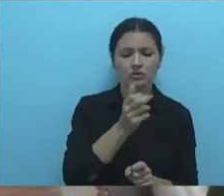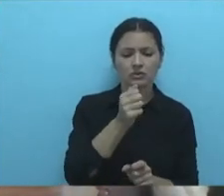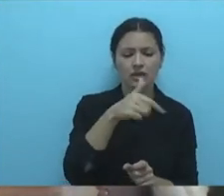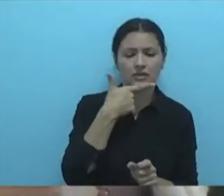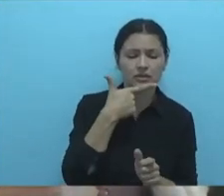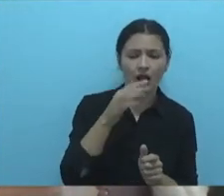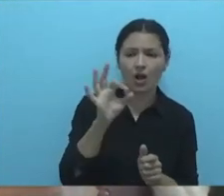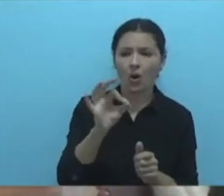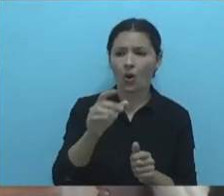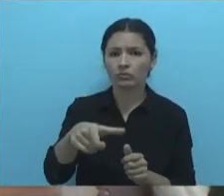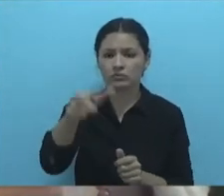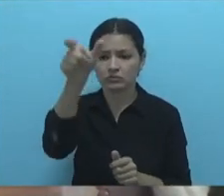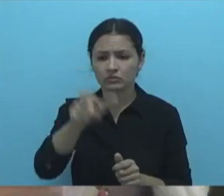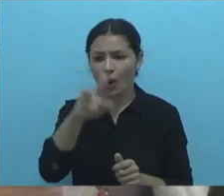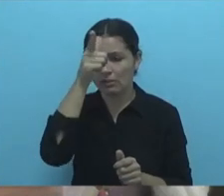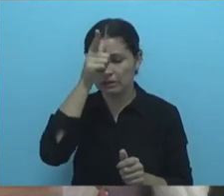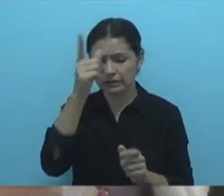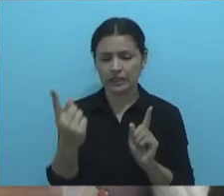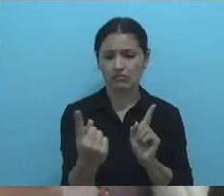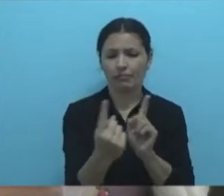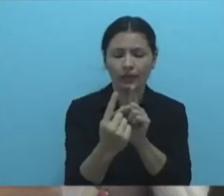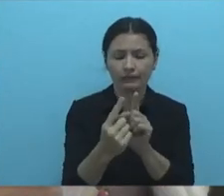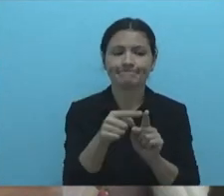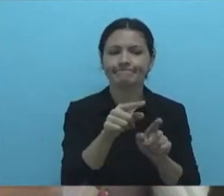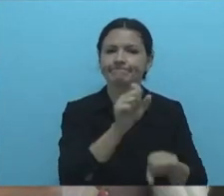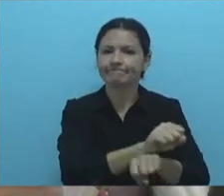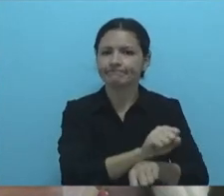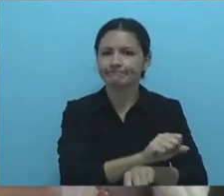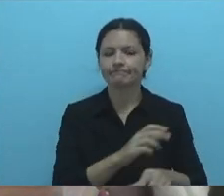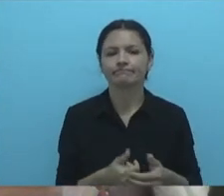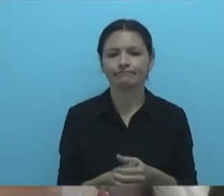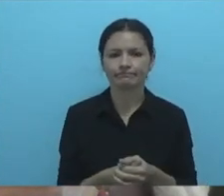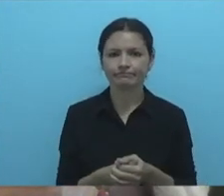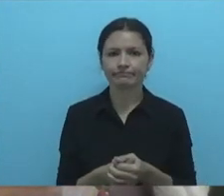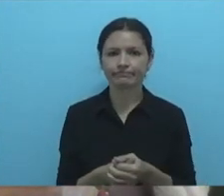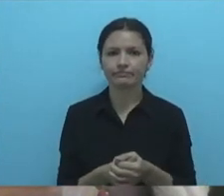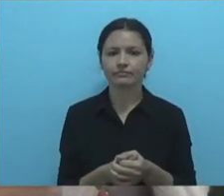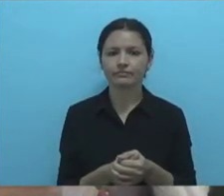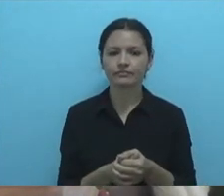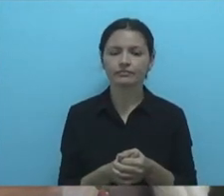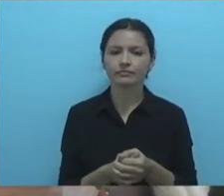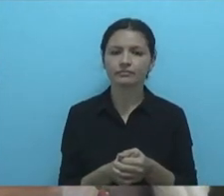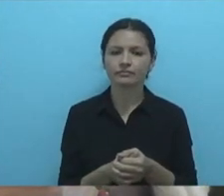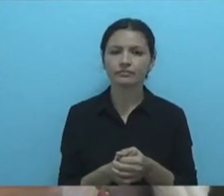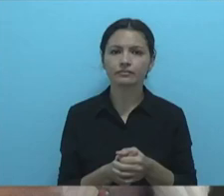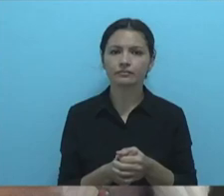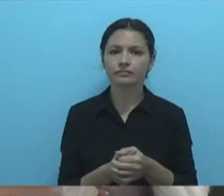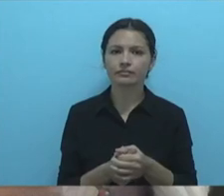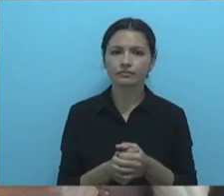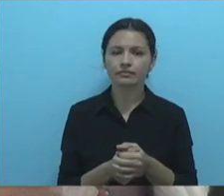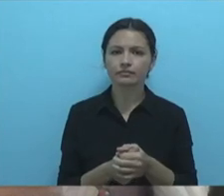de faltas con una vestimenta que no correspondía a su género estas persecuciones